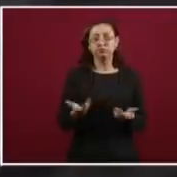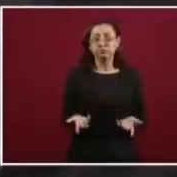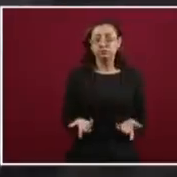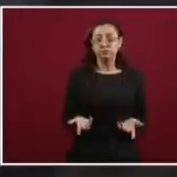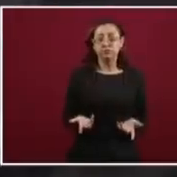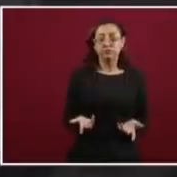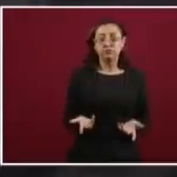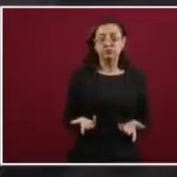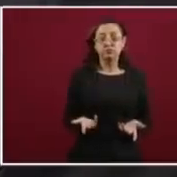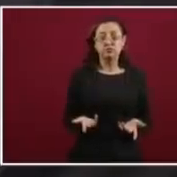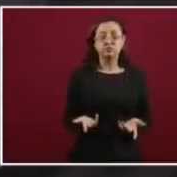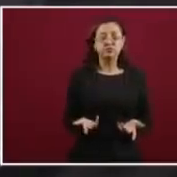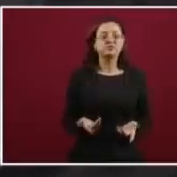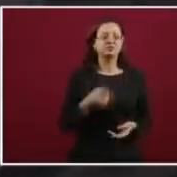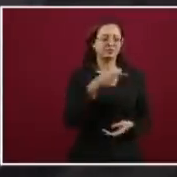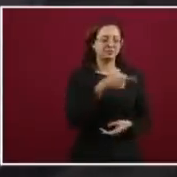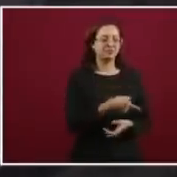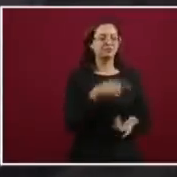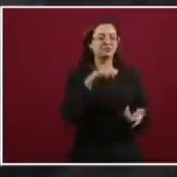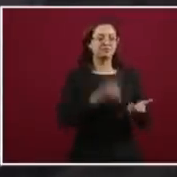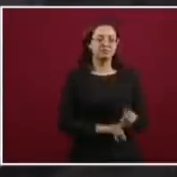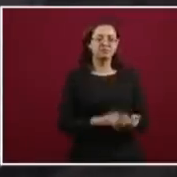nacen del influyentismo